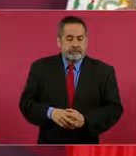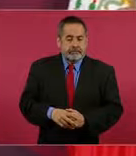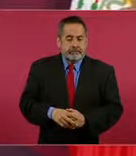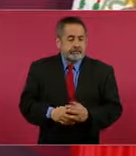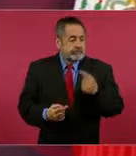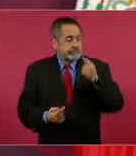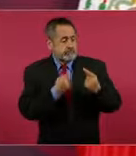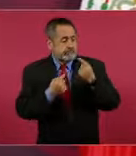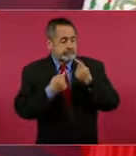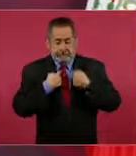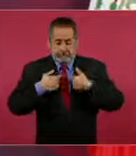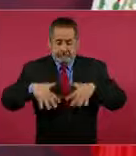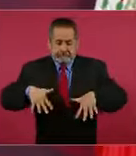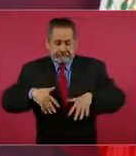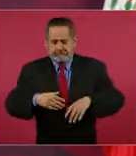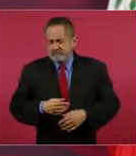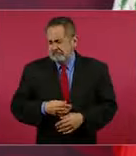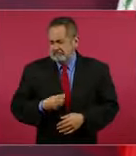de gallina.